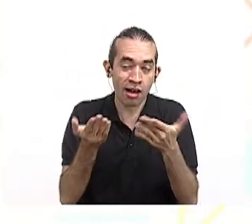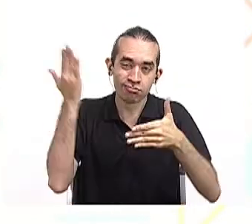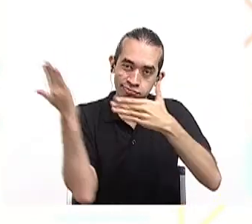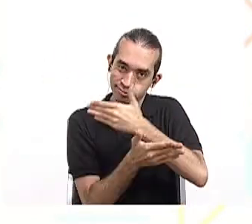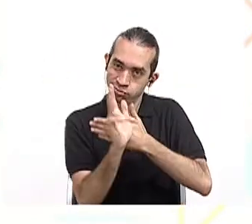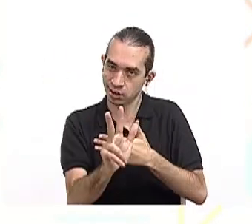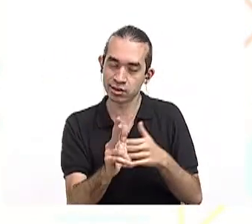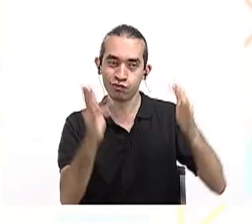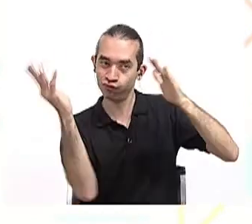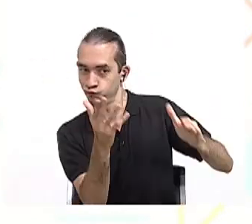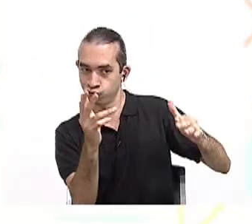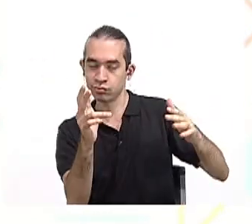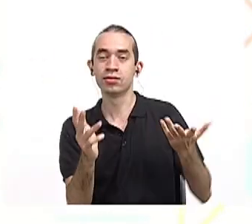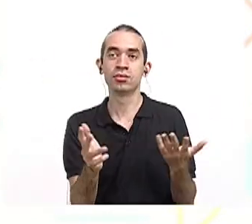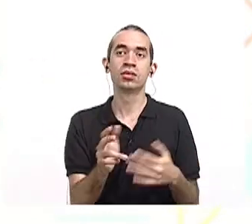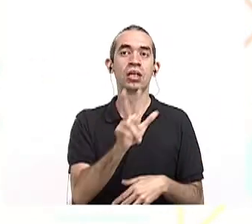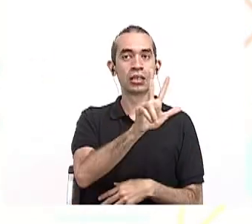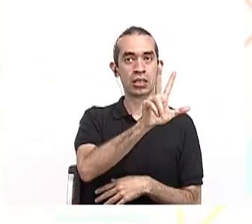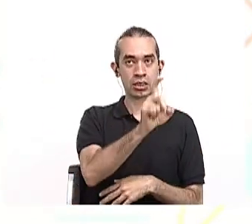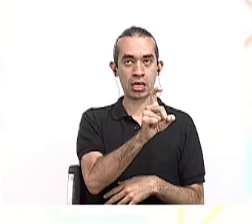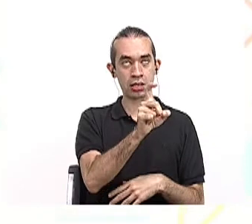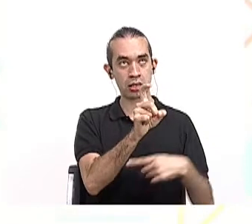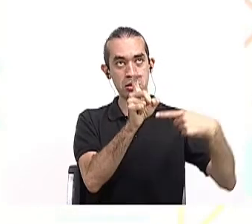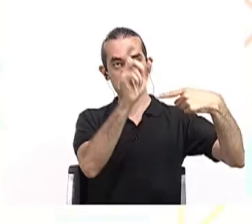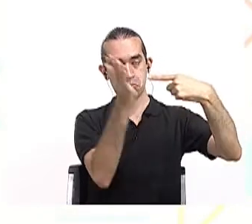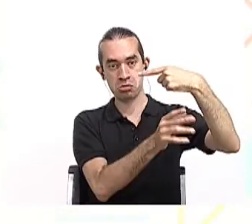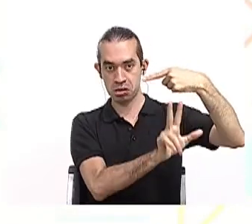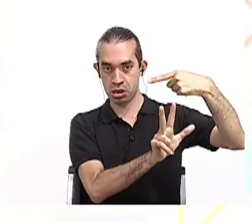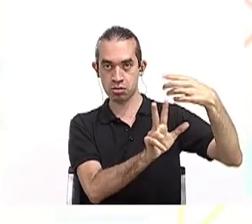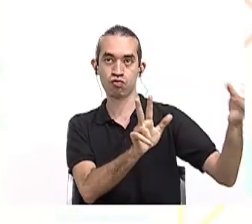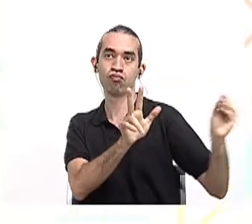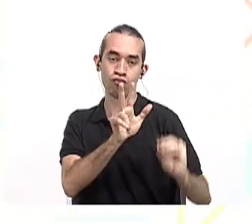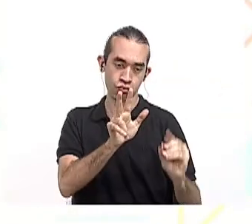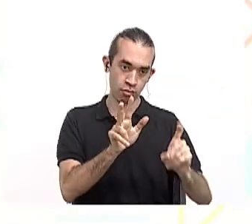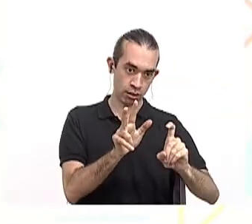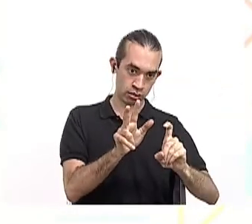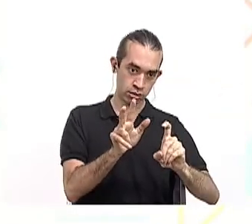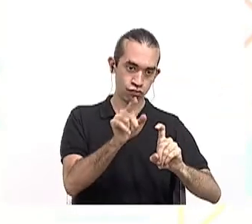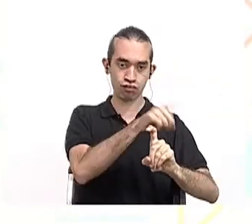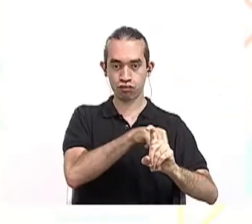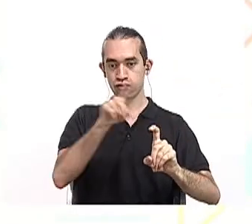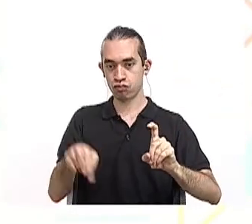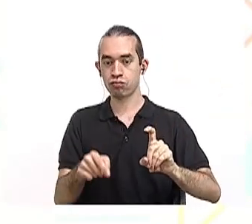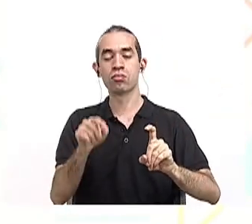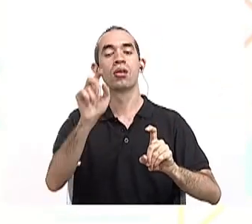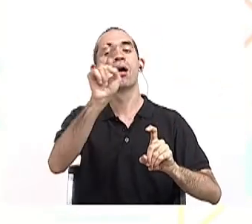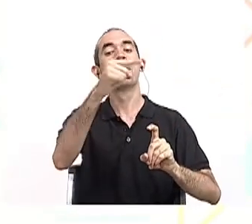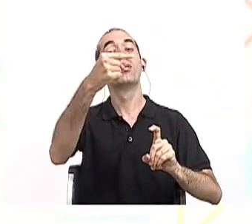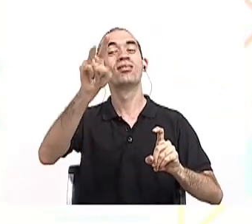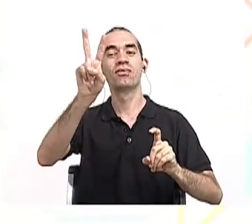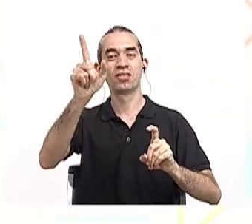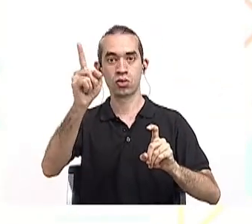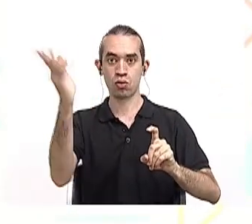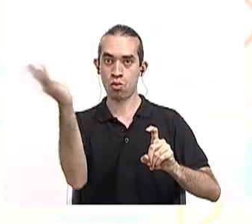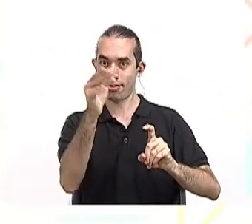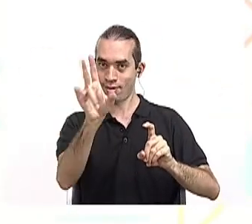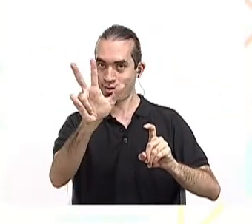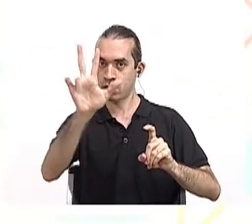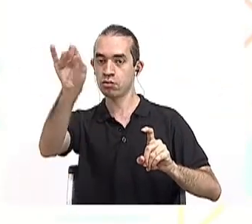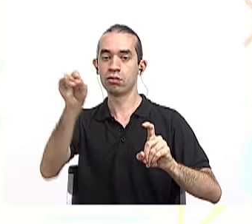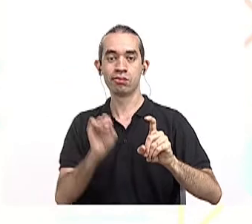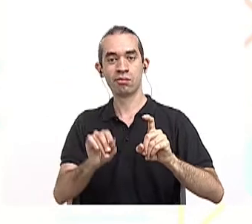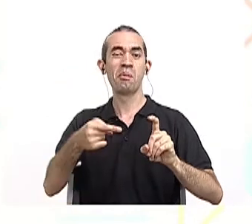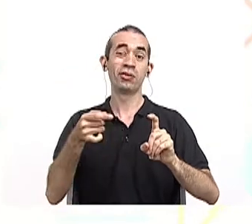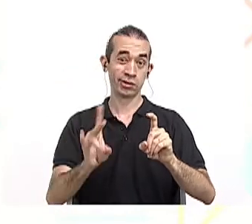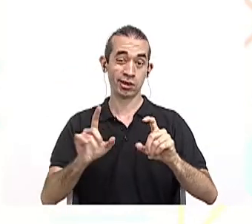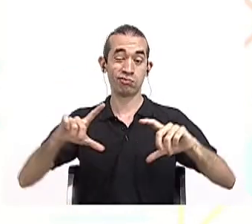tercera y 3x entre 3 obtenemos x y menos 21 entre 3 obtenemos menos